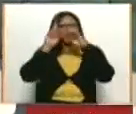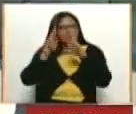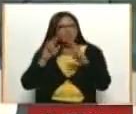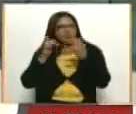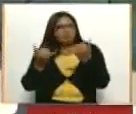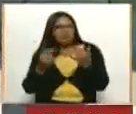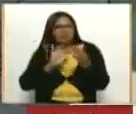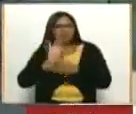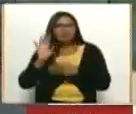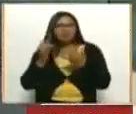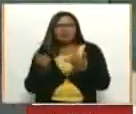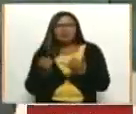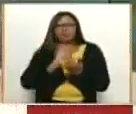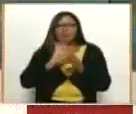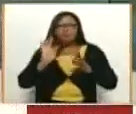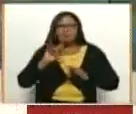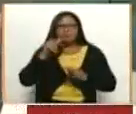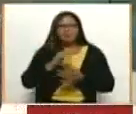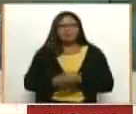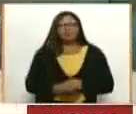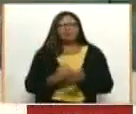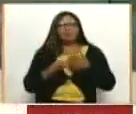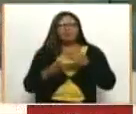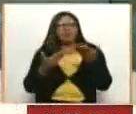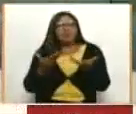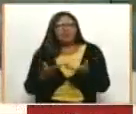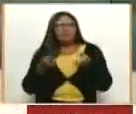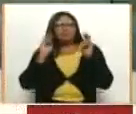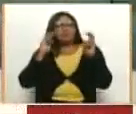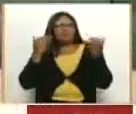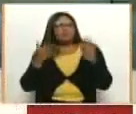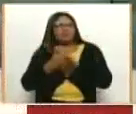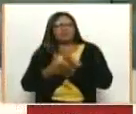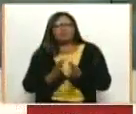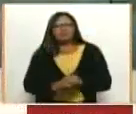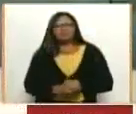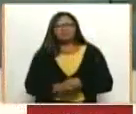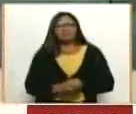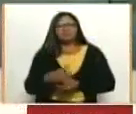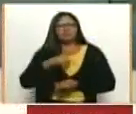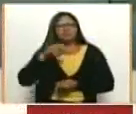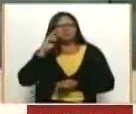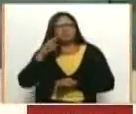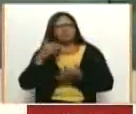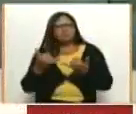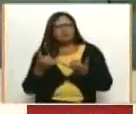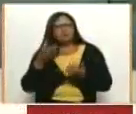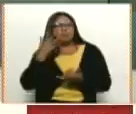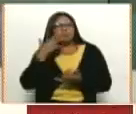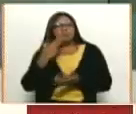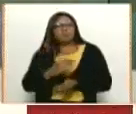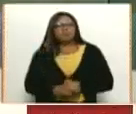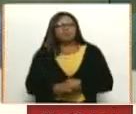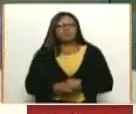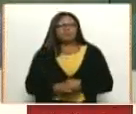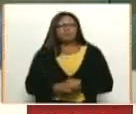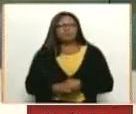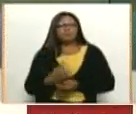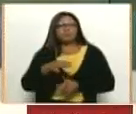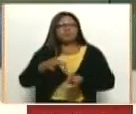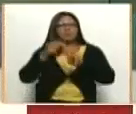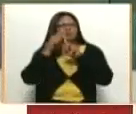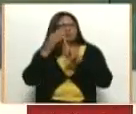la soberanía y a la autodeterminación. Vamos a dar un tema al aire que tiene que ver con que si, por ejemplo, lo que tiene que ver con la elección